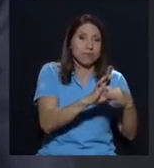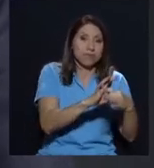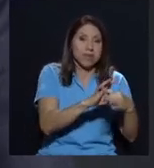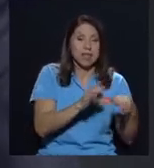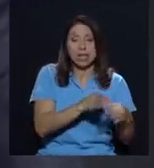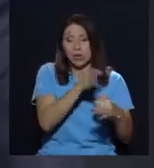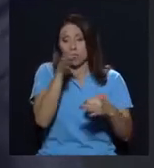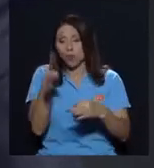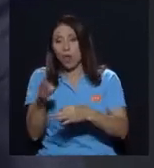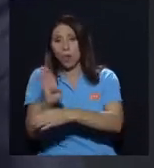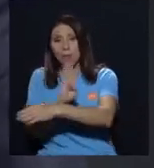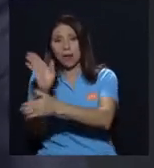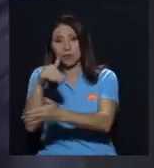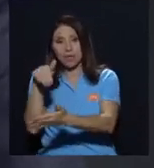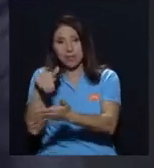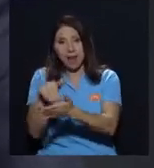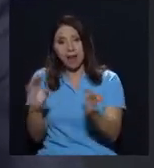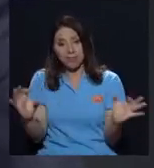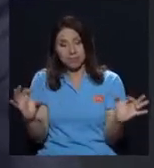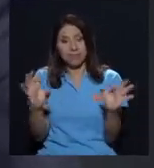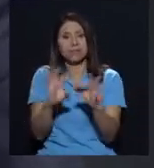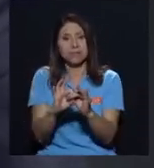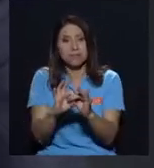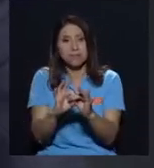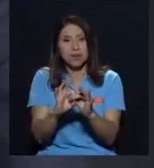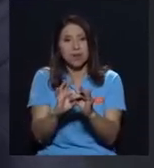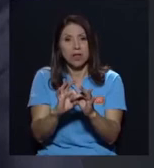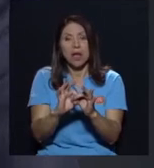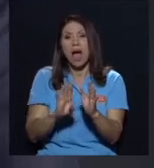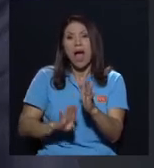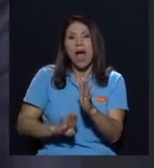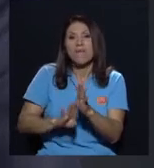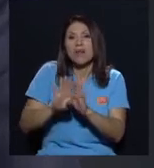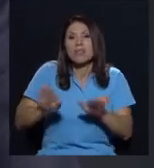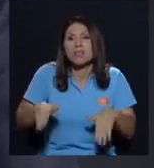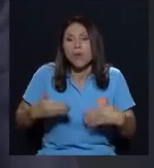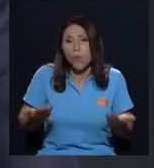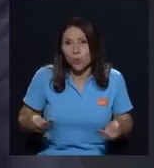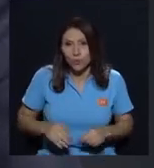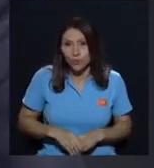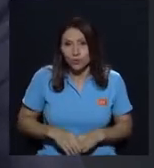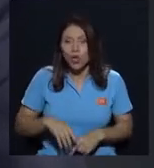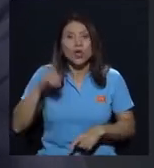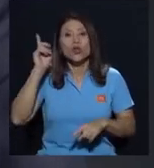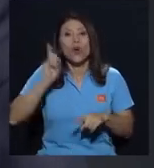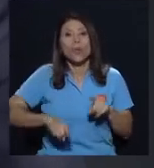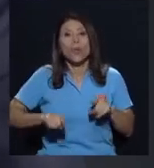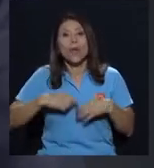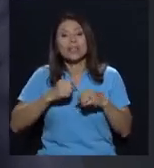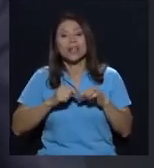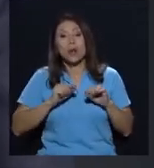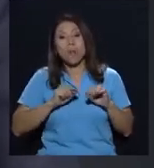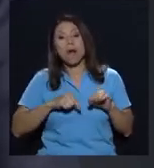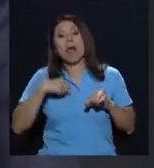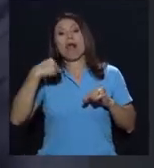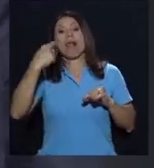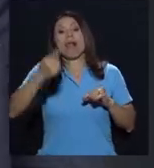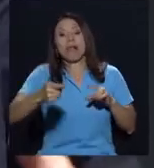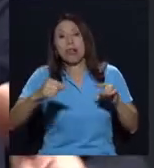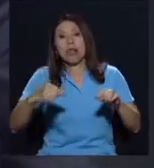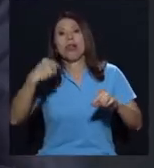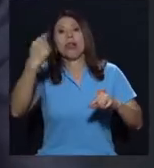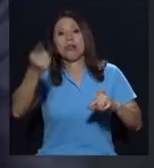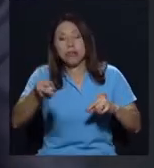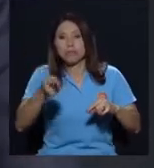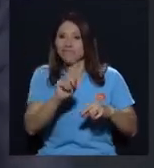avanzamos en ese campo de nuevo no se puede avanzar a zancadas hay que tener la prudencia pero